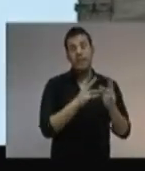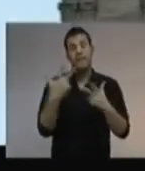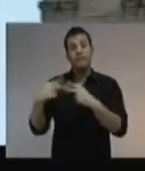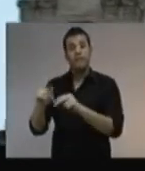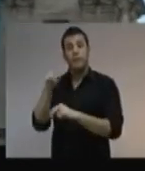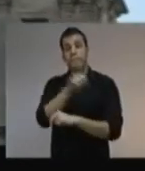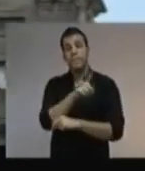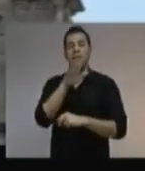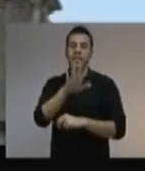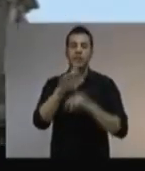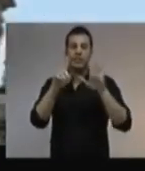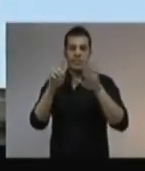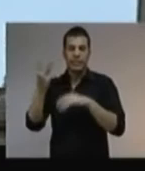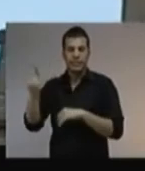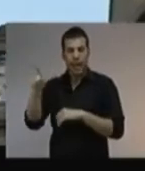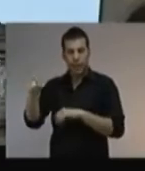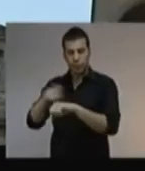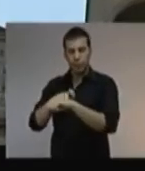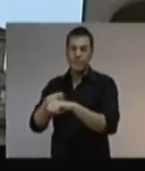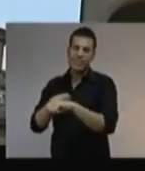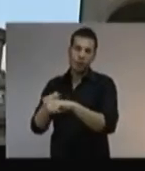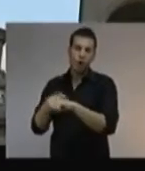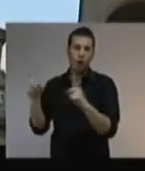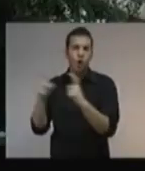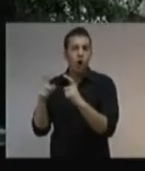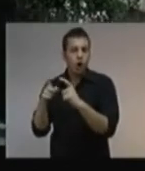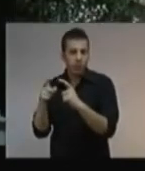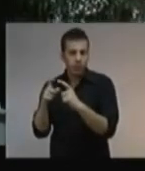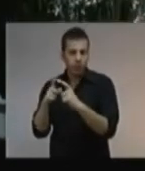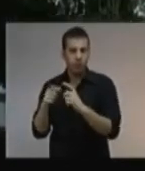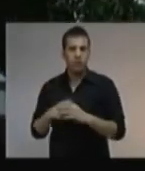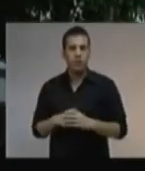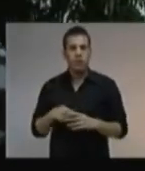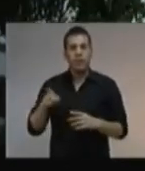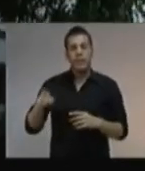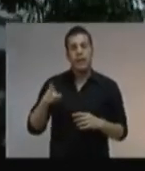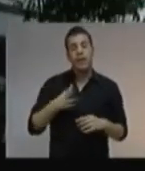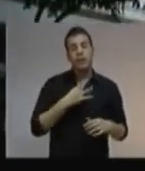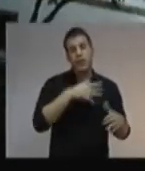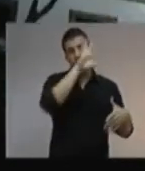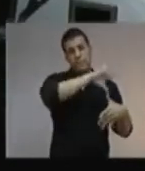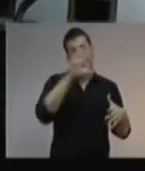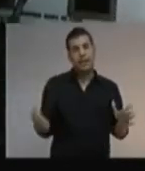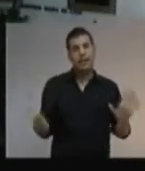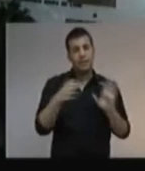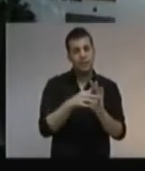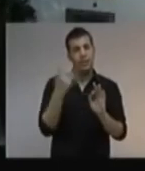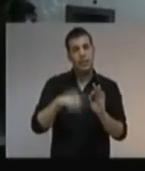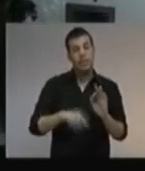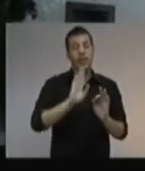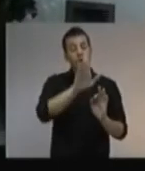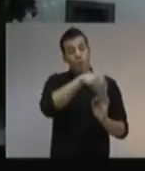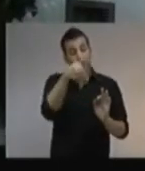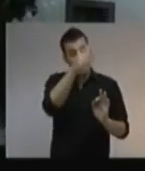en 1563 con un estilo gótico tardío, que luego también tuvo sus repercusiones en América, y luego